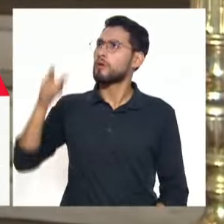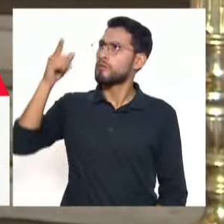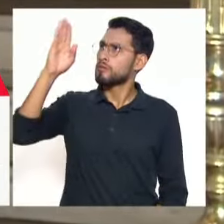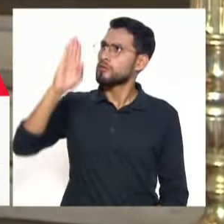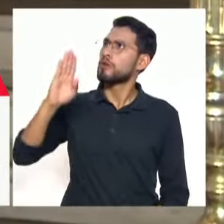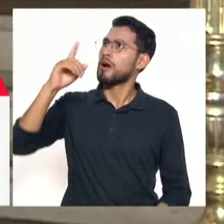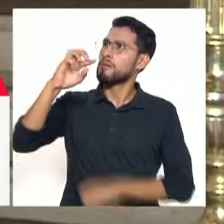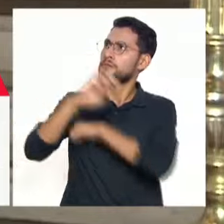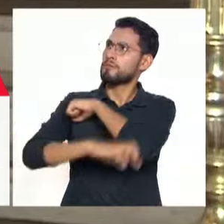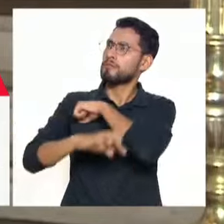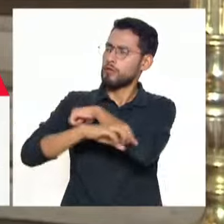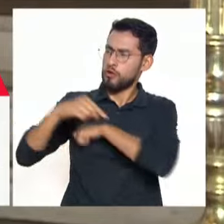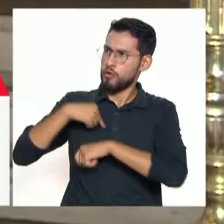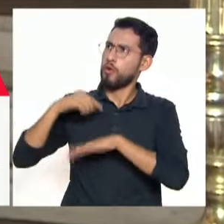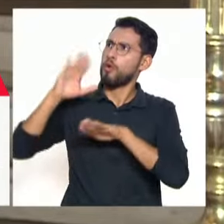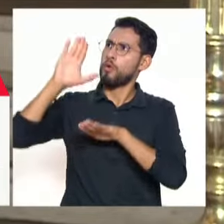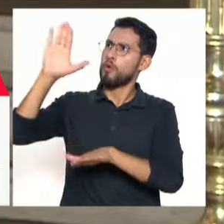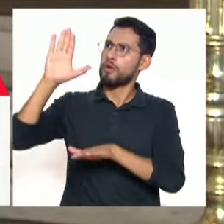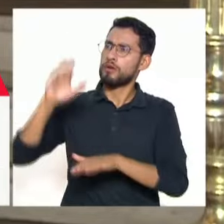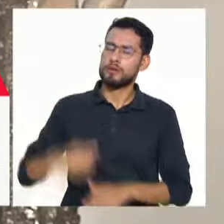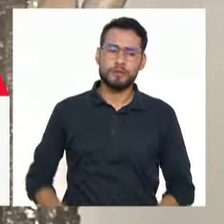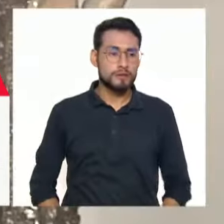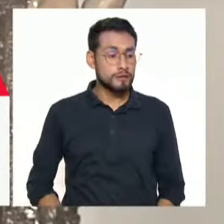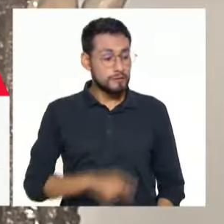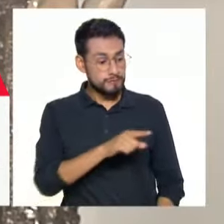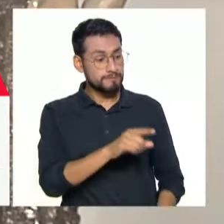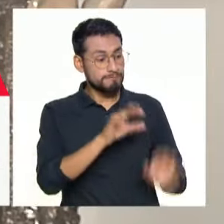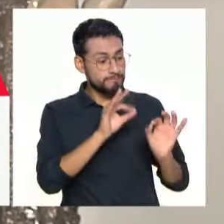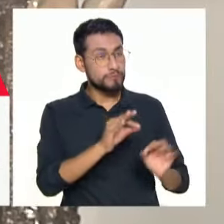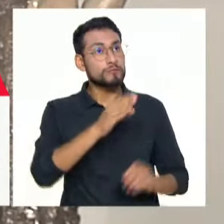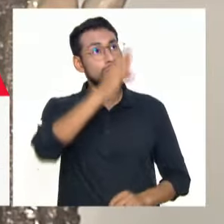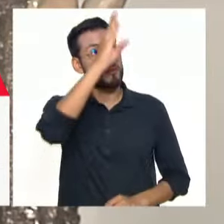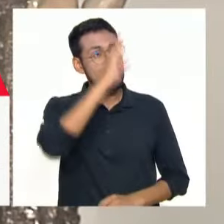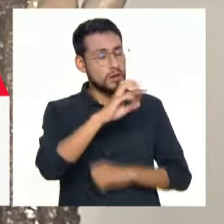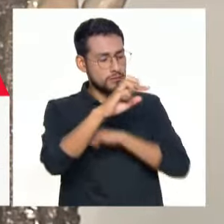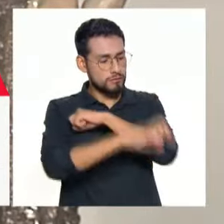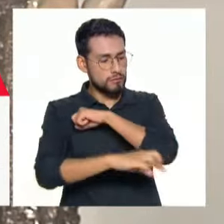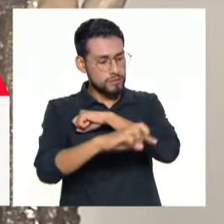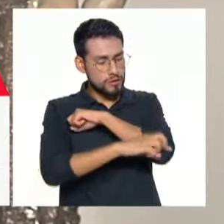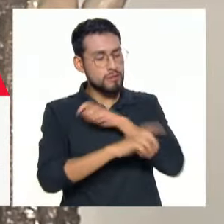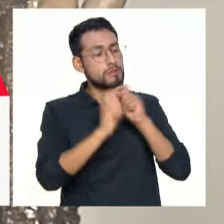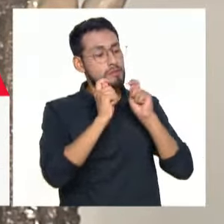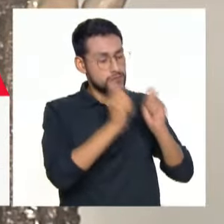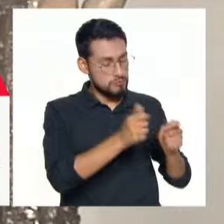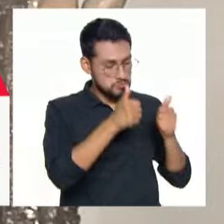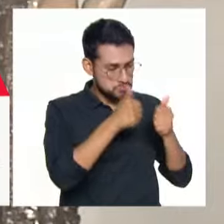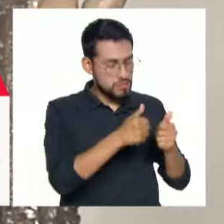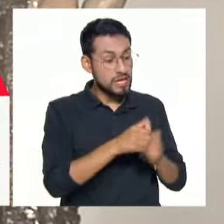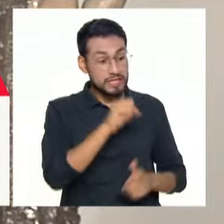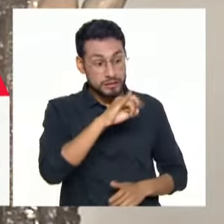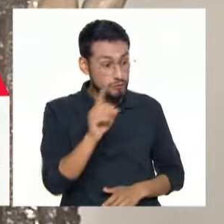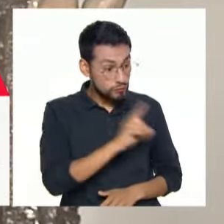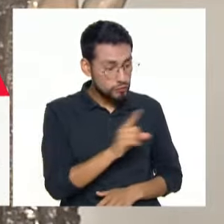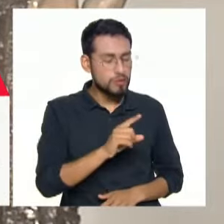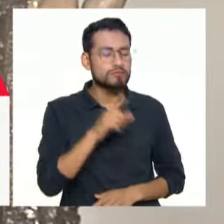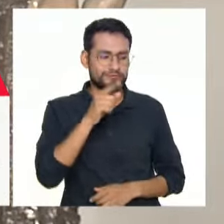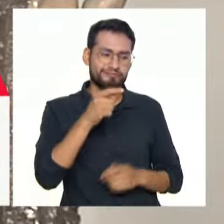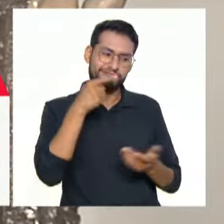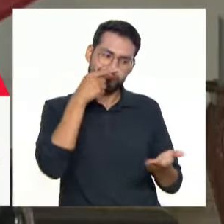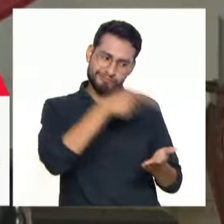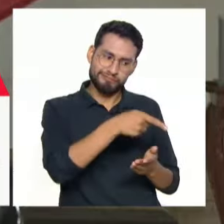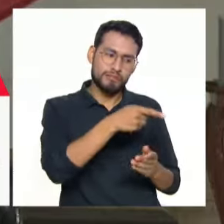la patria, lo juro. Si así lo hiciera, que Dios y la patria lo premien, y si no, se lo